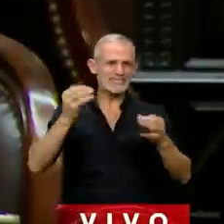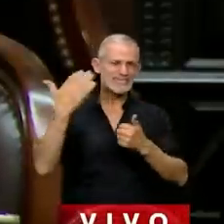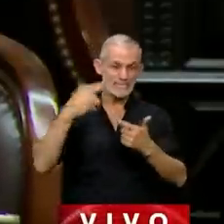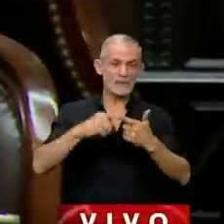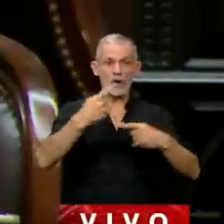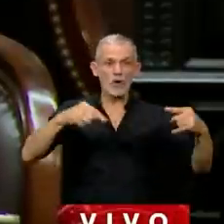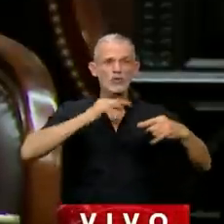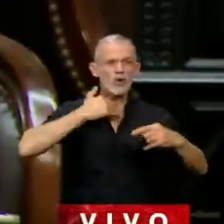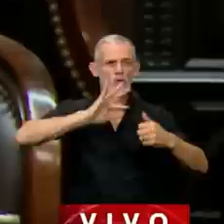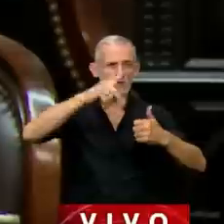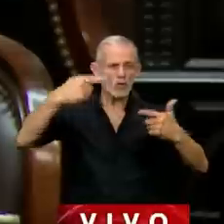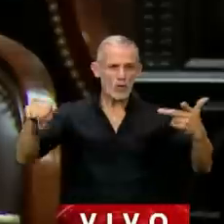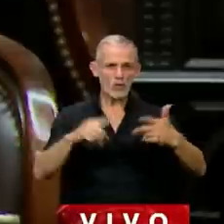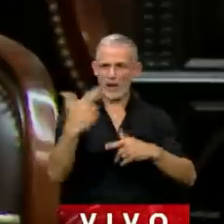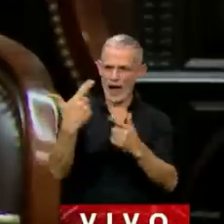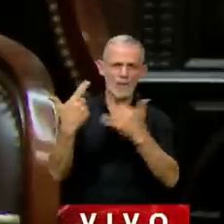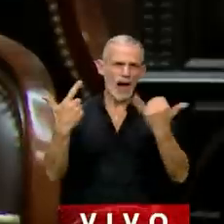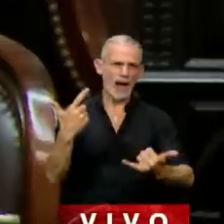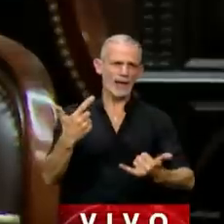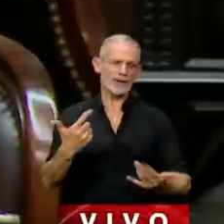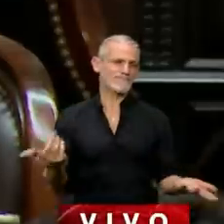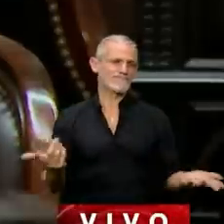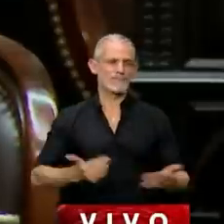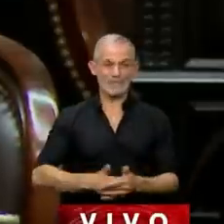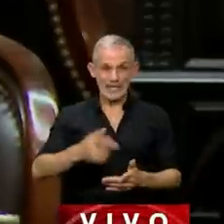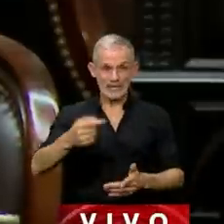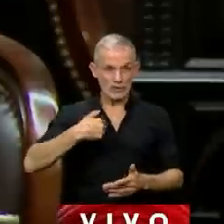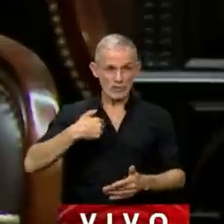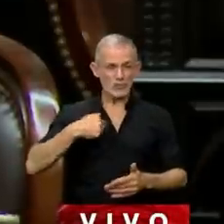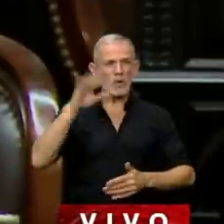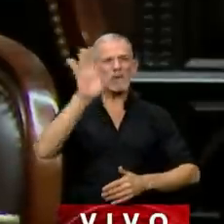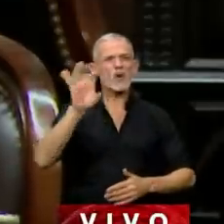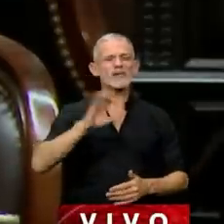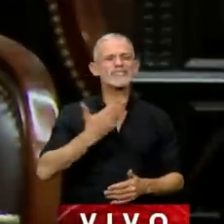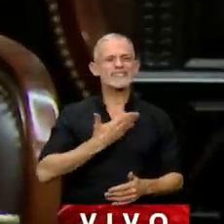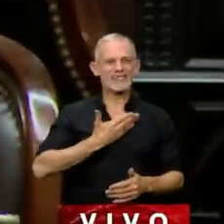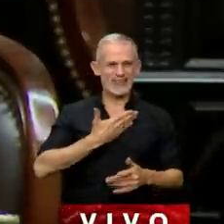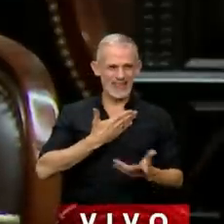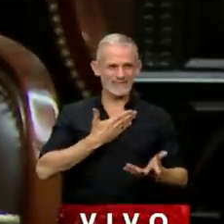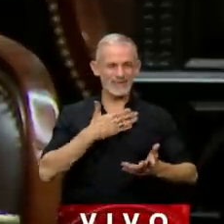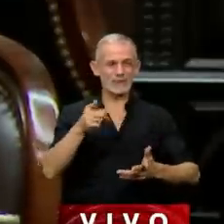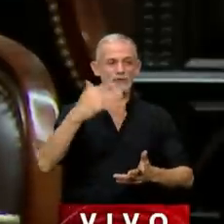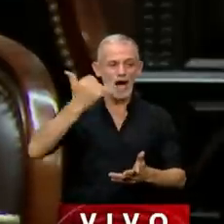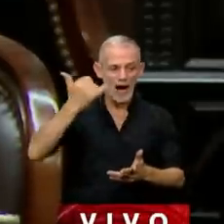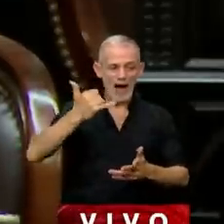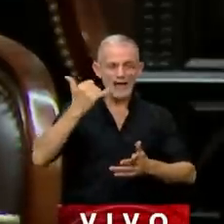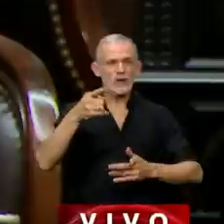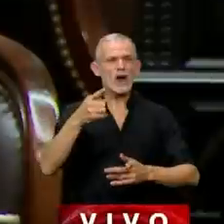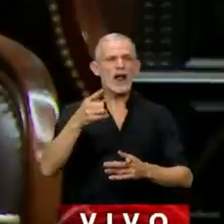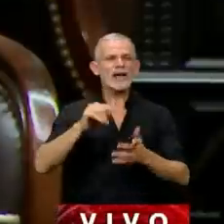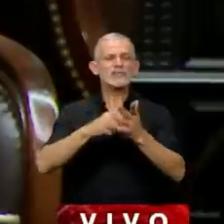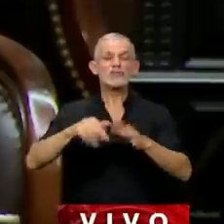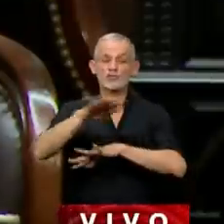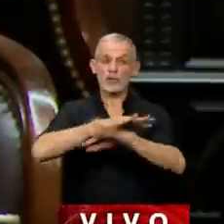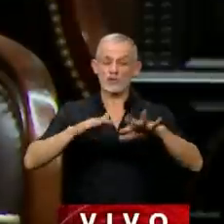delitos ocasionados por el acceso y el abuso de armas de fuego. Soy de la provincia de Santa Fe, en donde se encuentra una de las ciudades